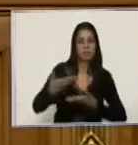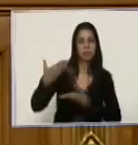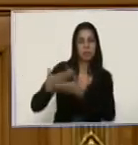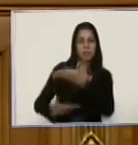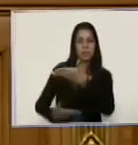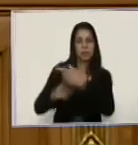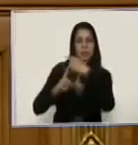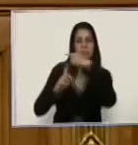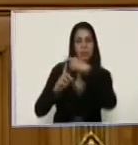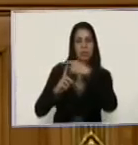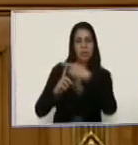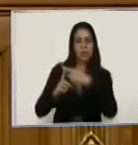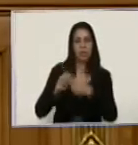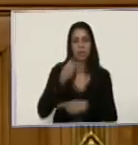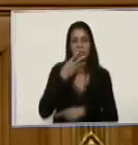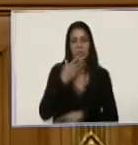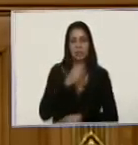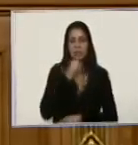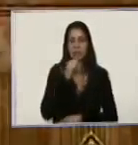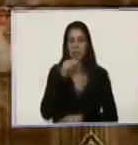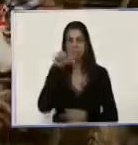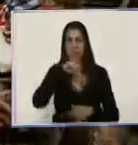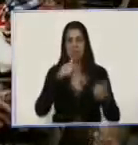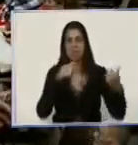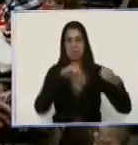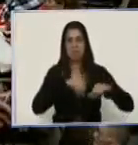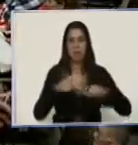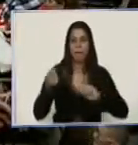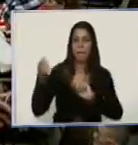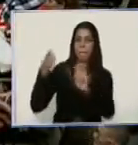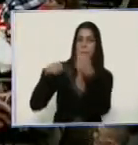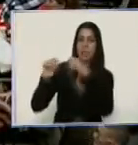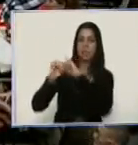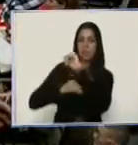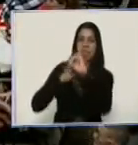dice: prefiero ver perecer esta compañía que vendérsela a una transnacional.